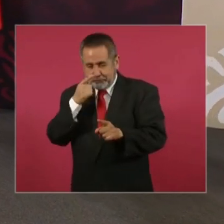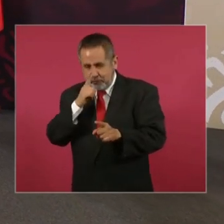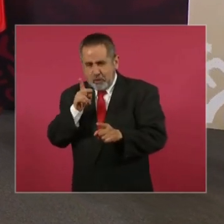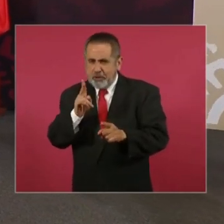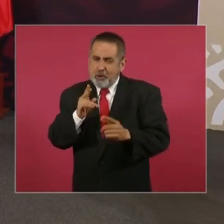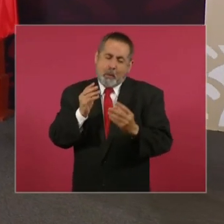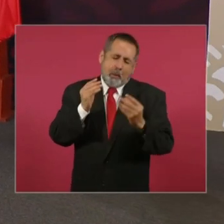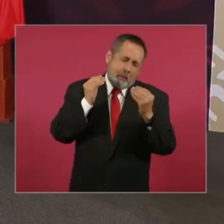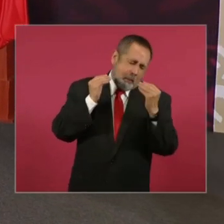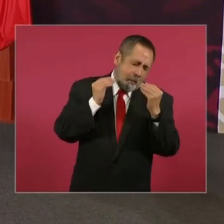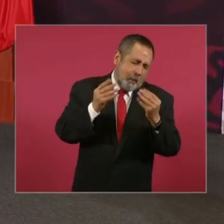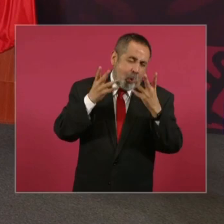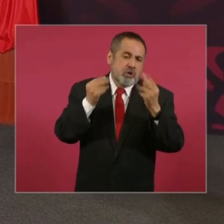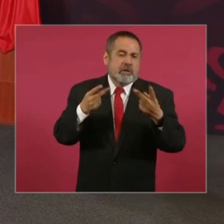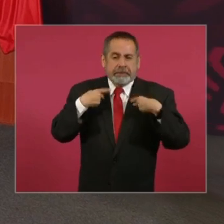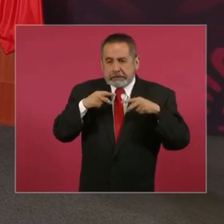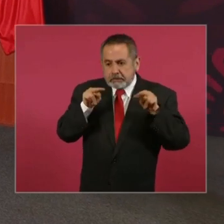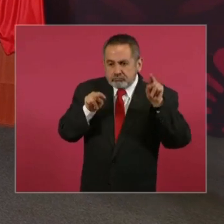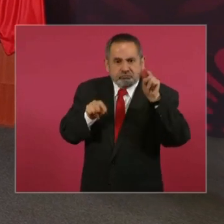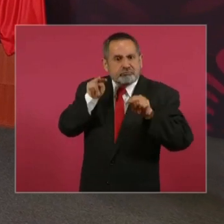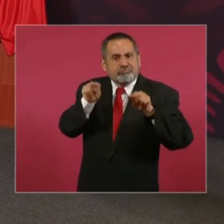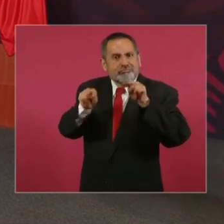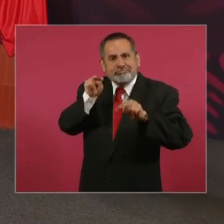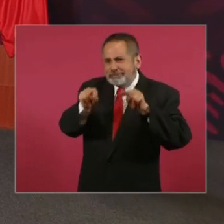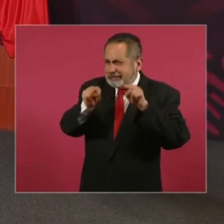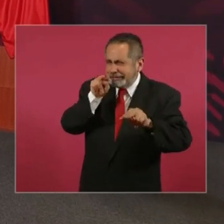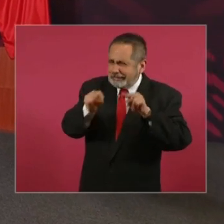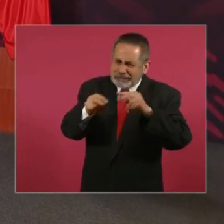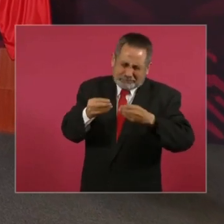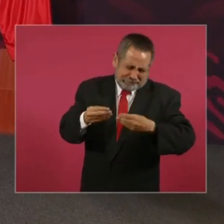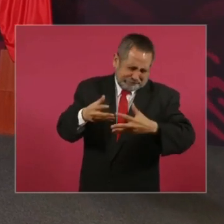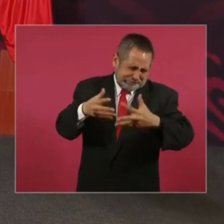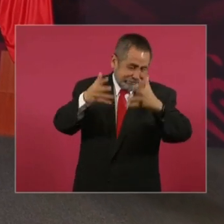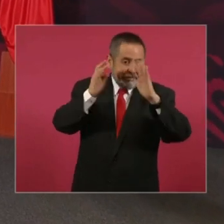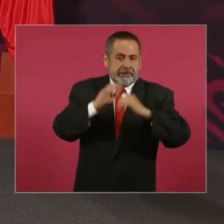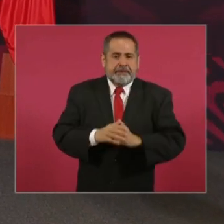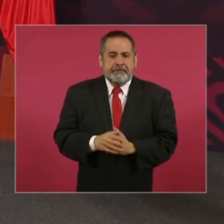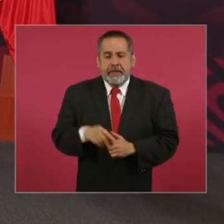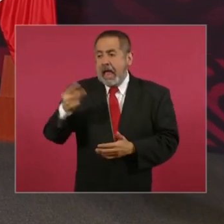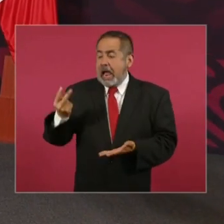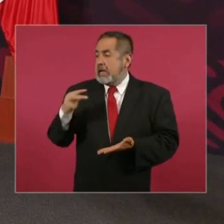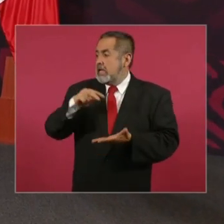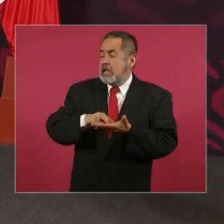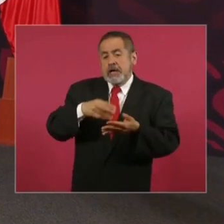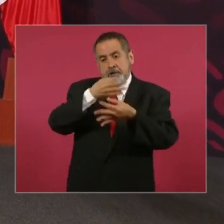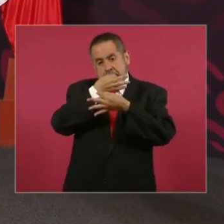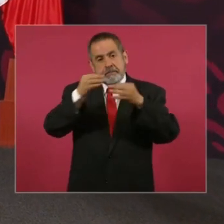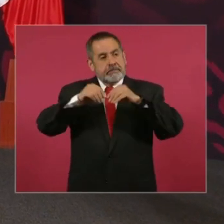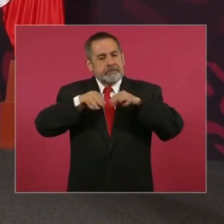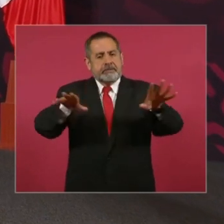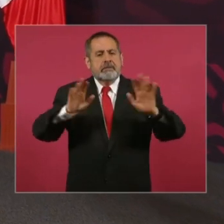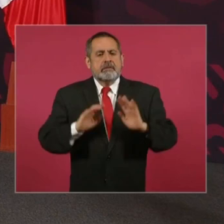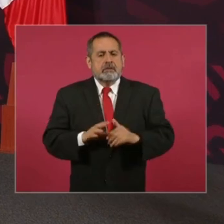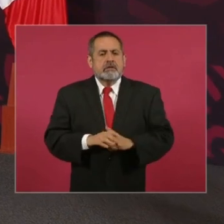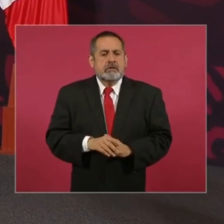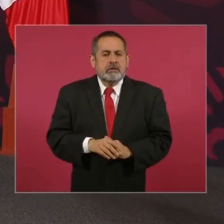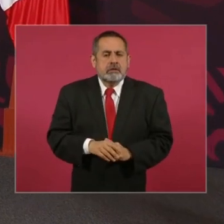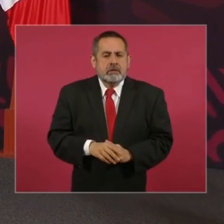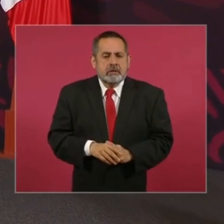pero se ve en muchas partes. Entonces, si se hace aquí una denuncia, pues que